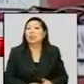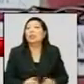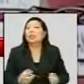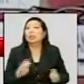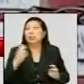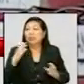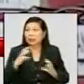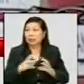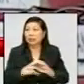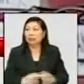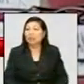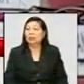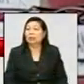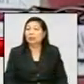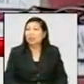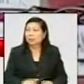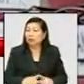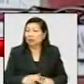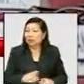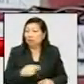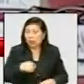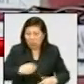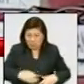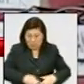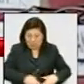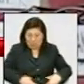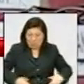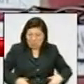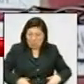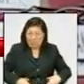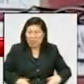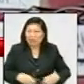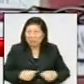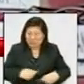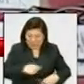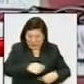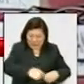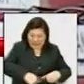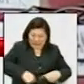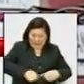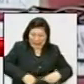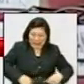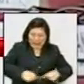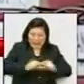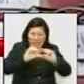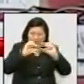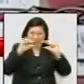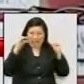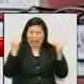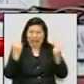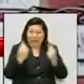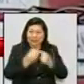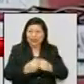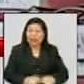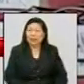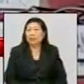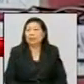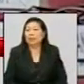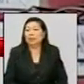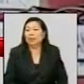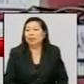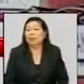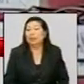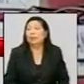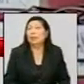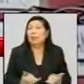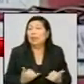cerebrovascular, trombosis, perforó estómago, intestinos y también genera endoftalmitis.